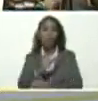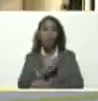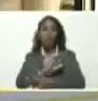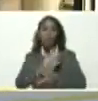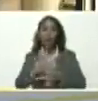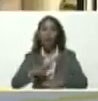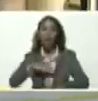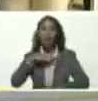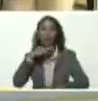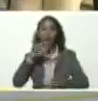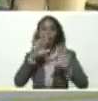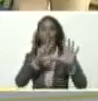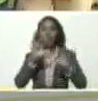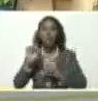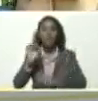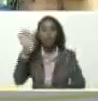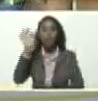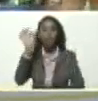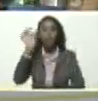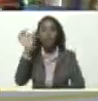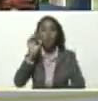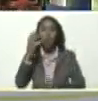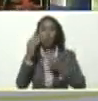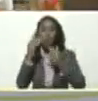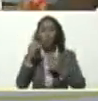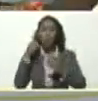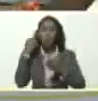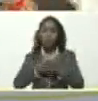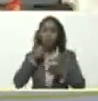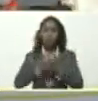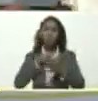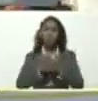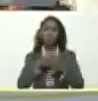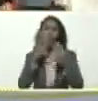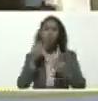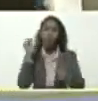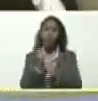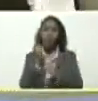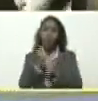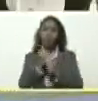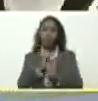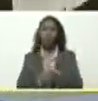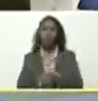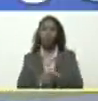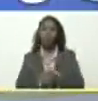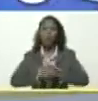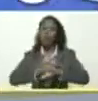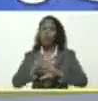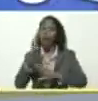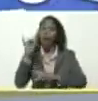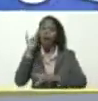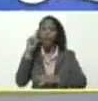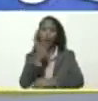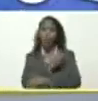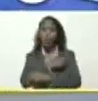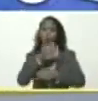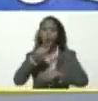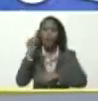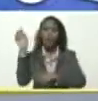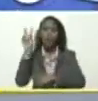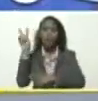llegando al 80% con mucha perseverancia, mucho trabajo. Ya tenemos vacunas en